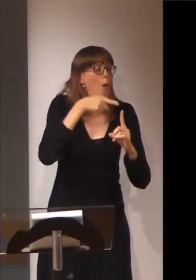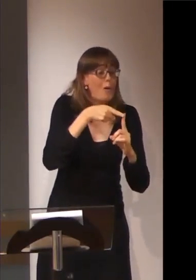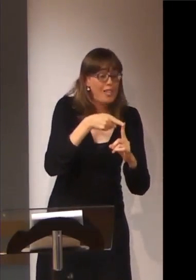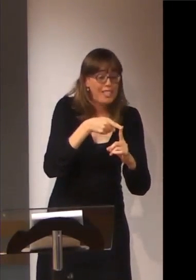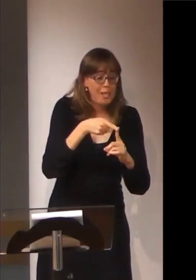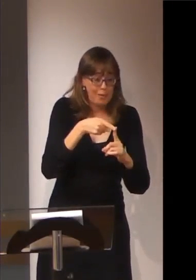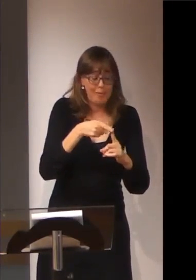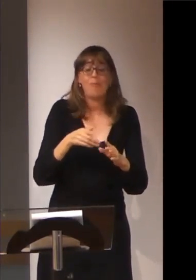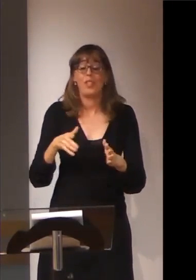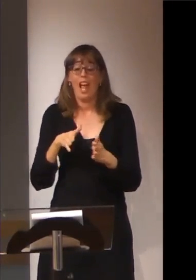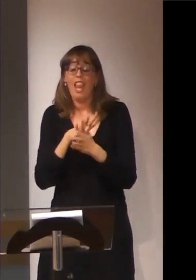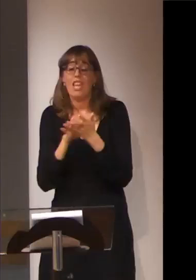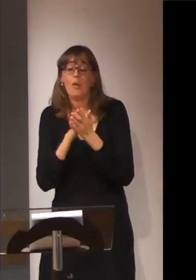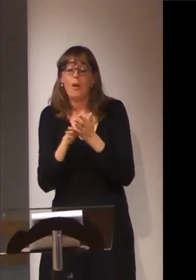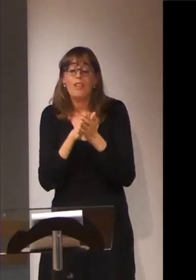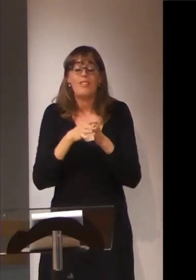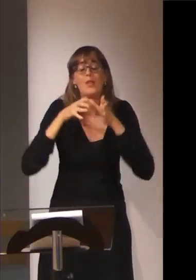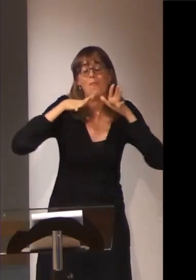visitándolos para